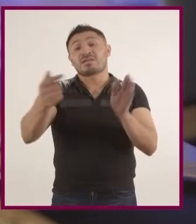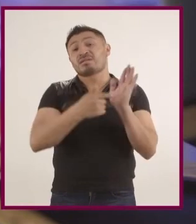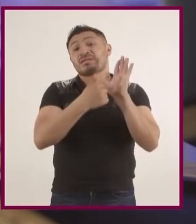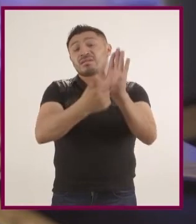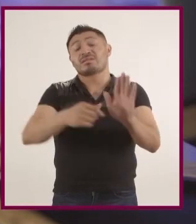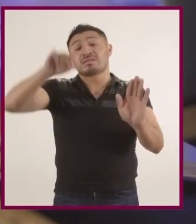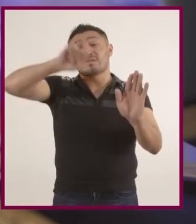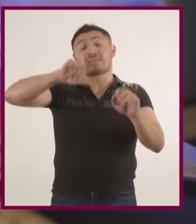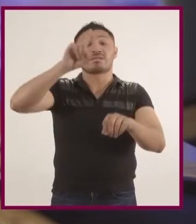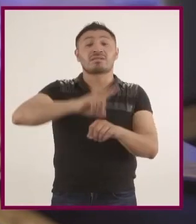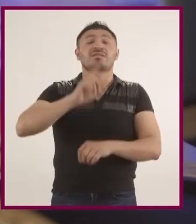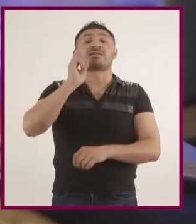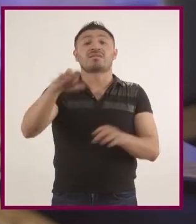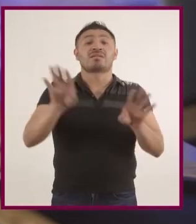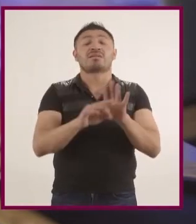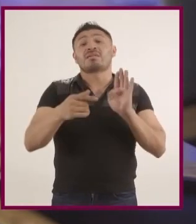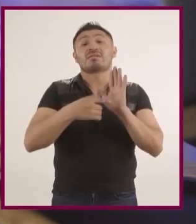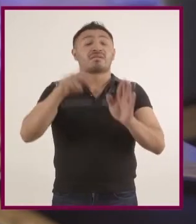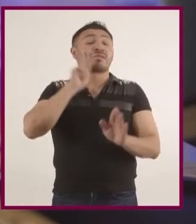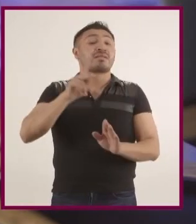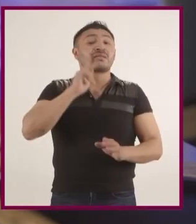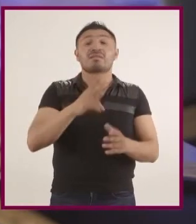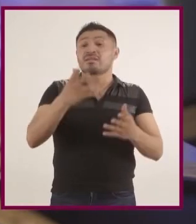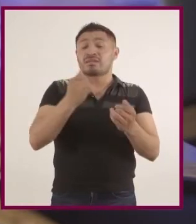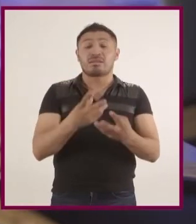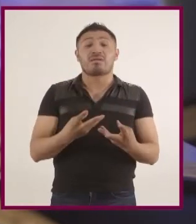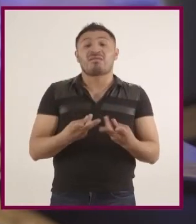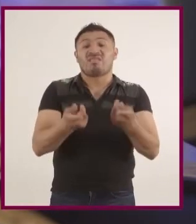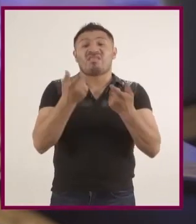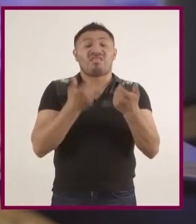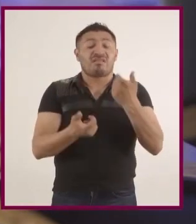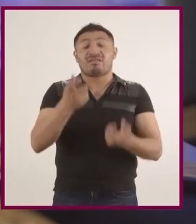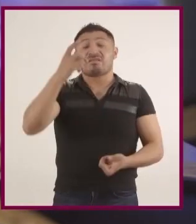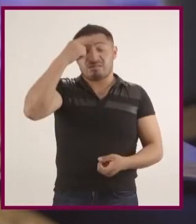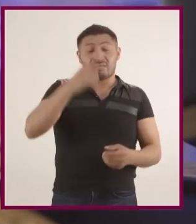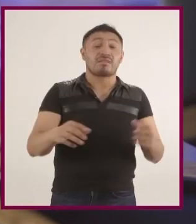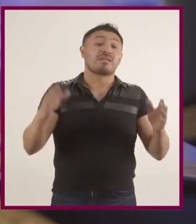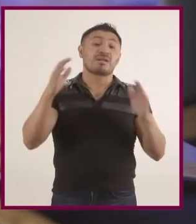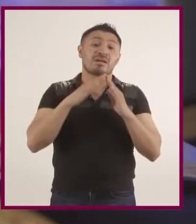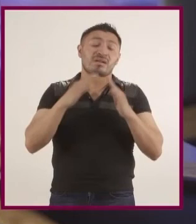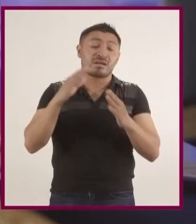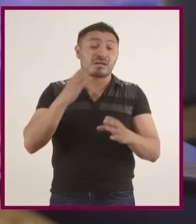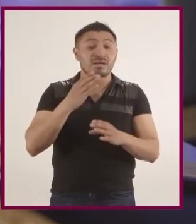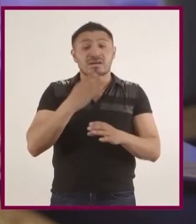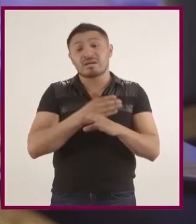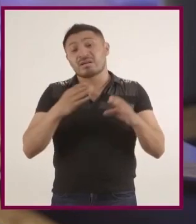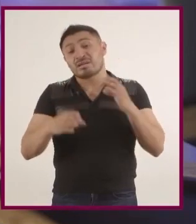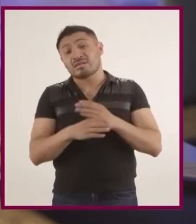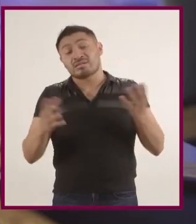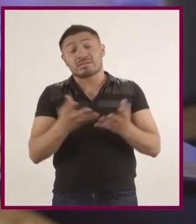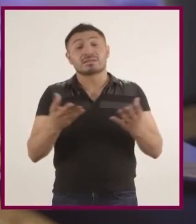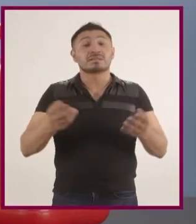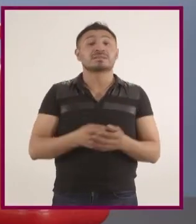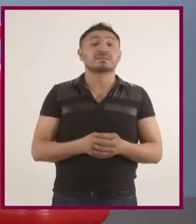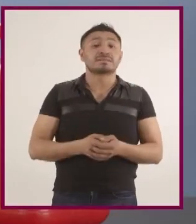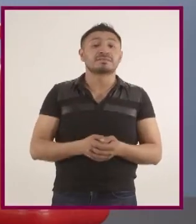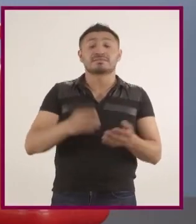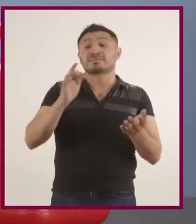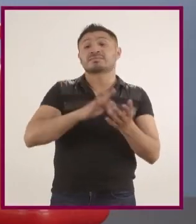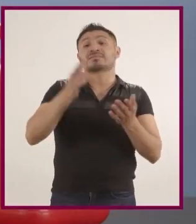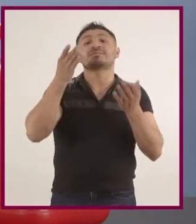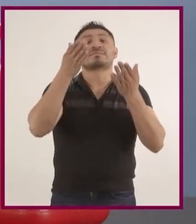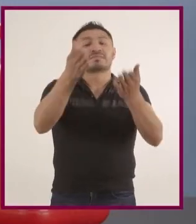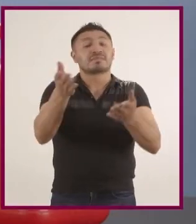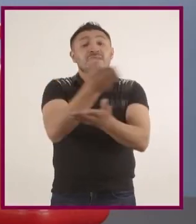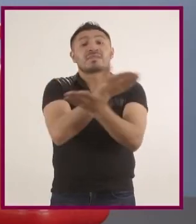nos mostraste el día de hoy que son prueba de que no hay que gastar más para obtener productos caseros ecológicos multiusos Y biodegradables gracias